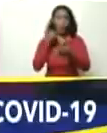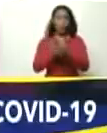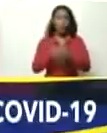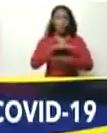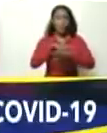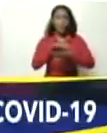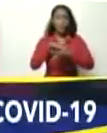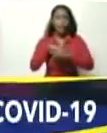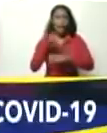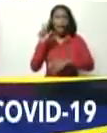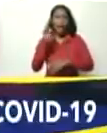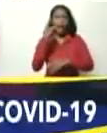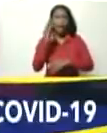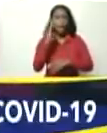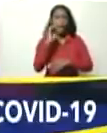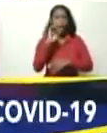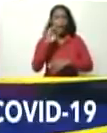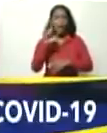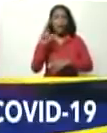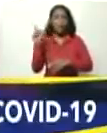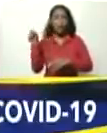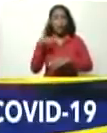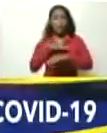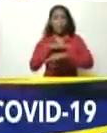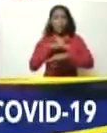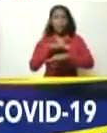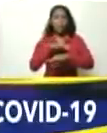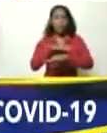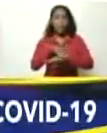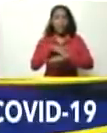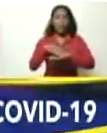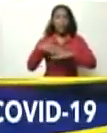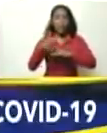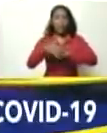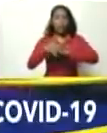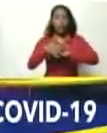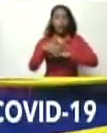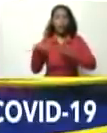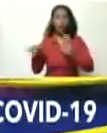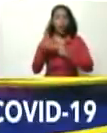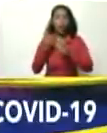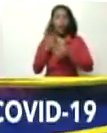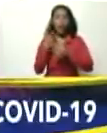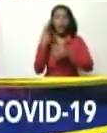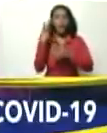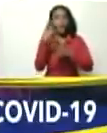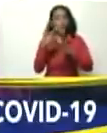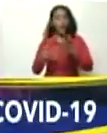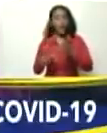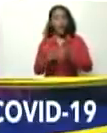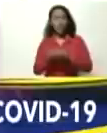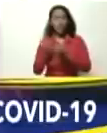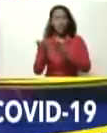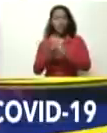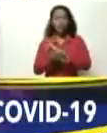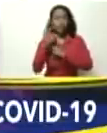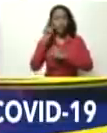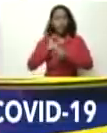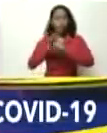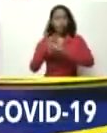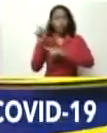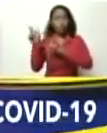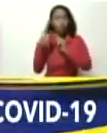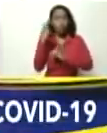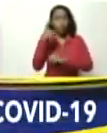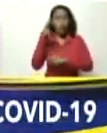Gabriela, quisiera su opinión. Sigue la batalla contra las variantes. Solamente por ahí